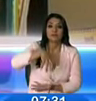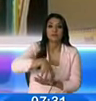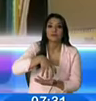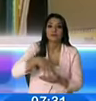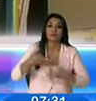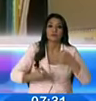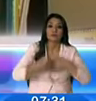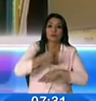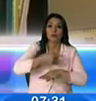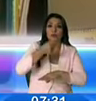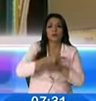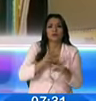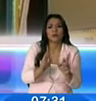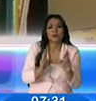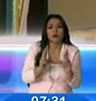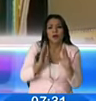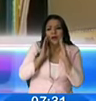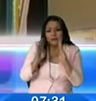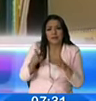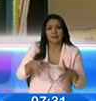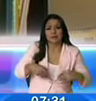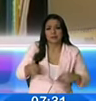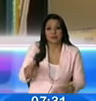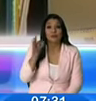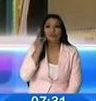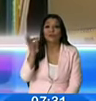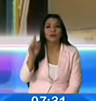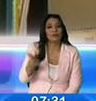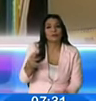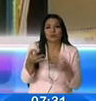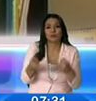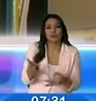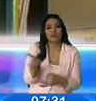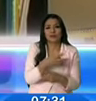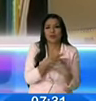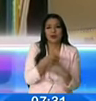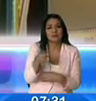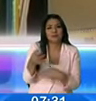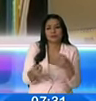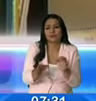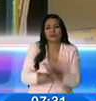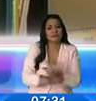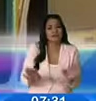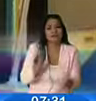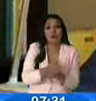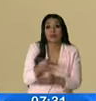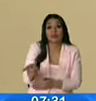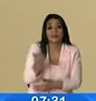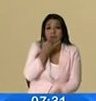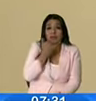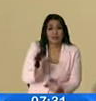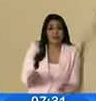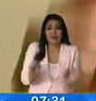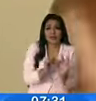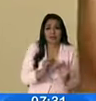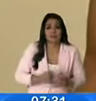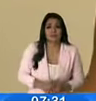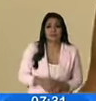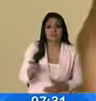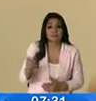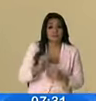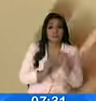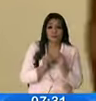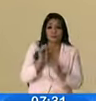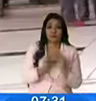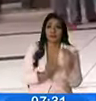del Guayas reconozca que Carolina Astudillo fue injustamente sentenciada por un delito que no cometió. Pues lo único que anhelan a